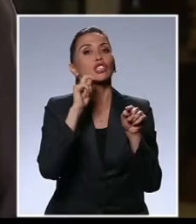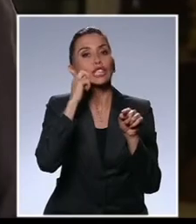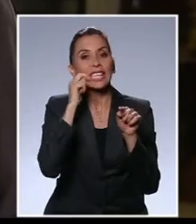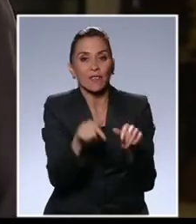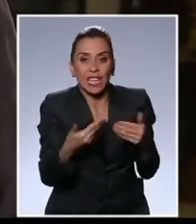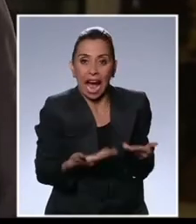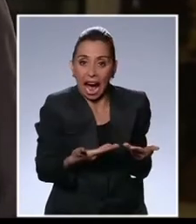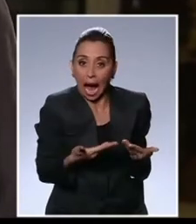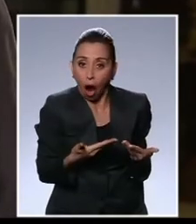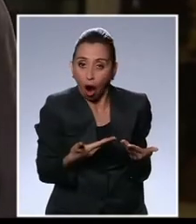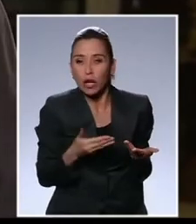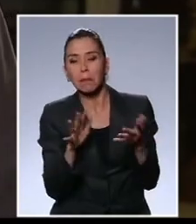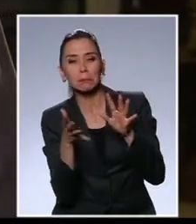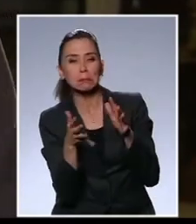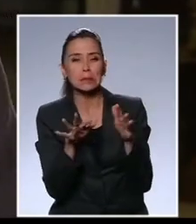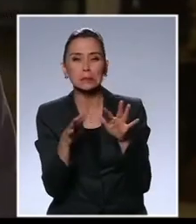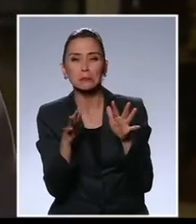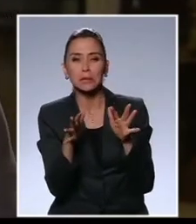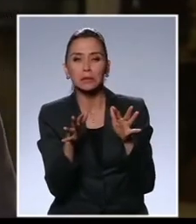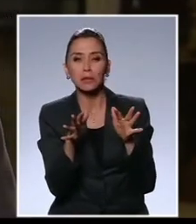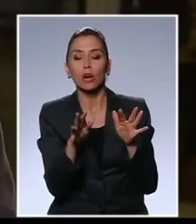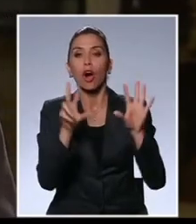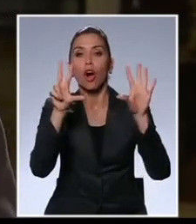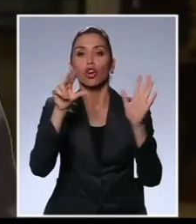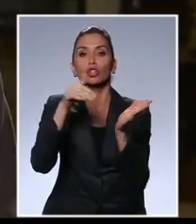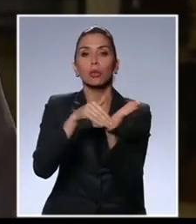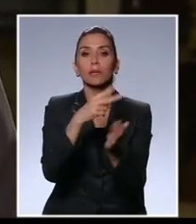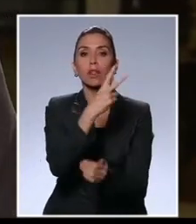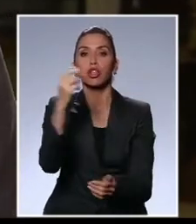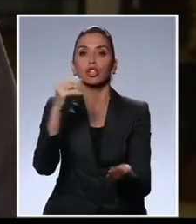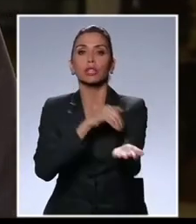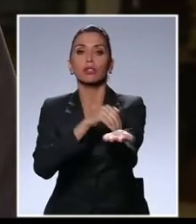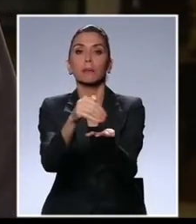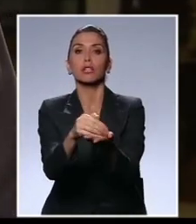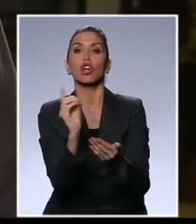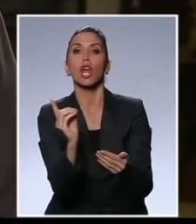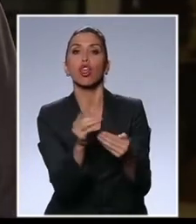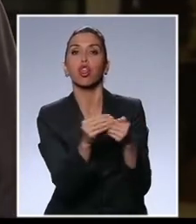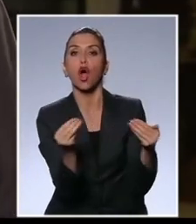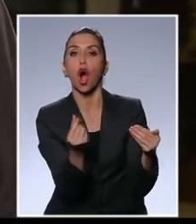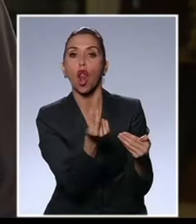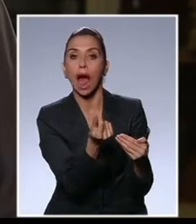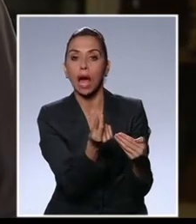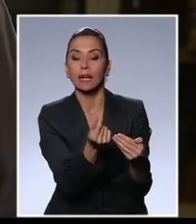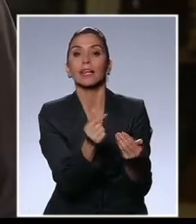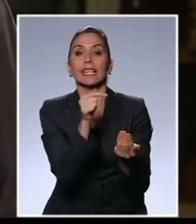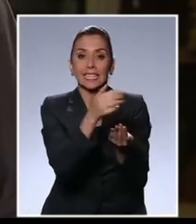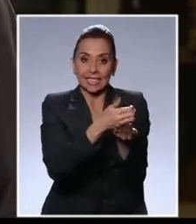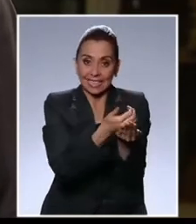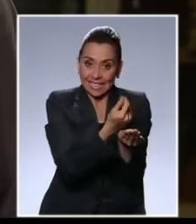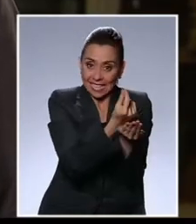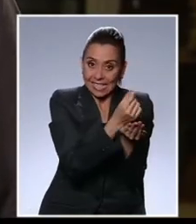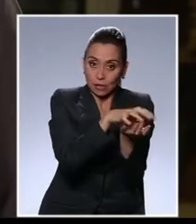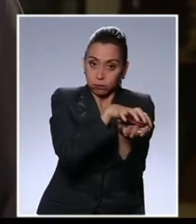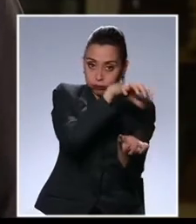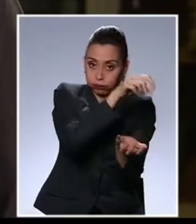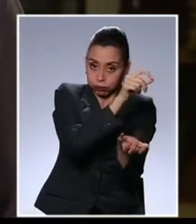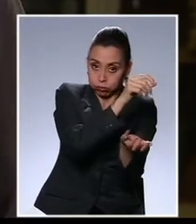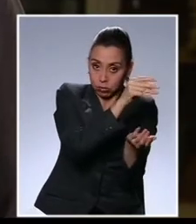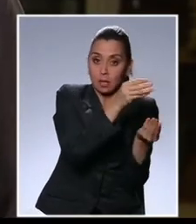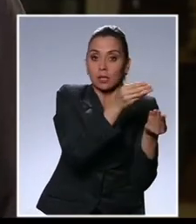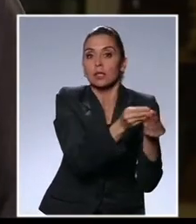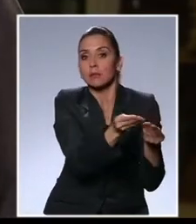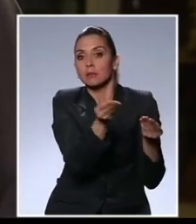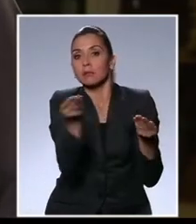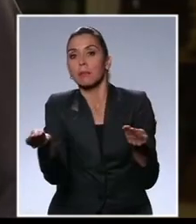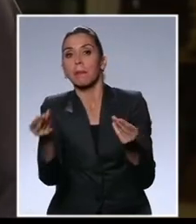términos actuales significa aproximadamente 8.200 millones de dólares y buena parte del dinero recaudado será